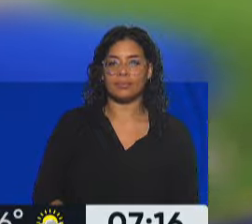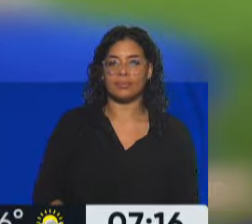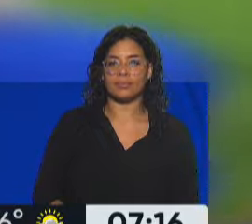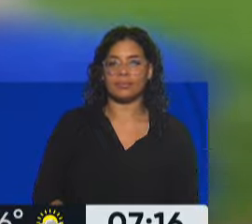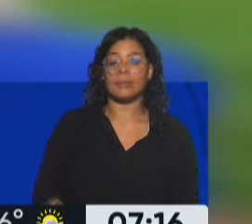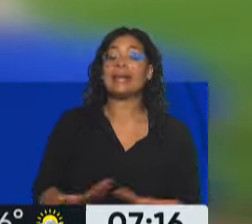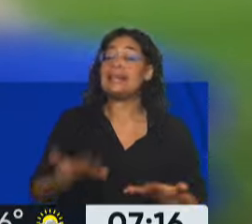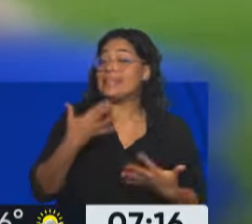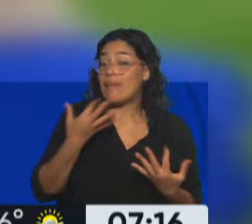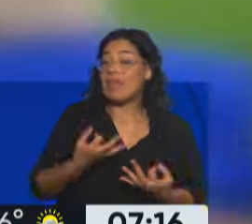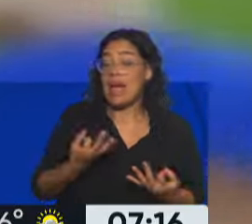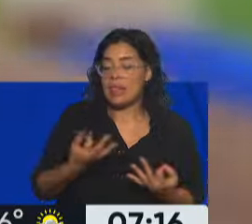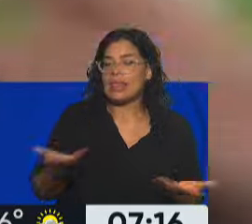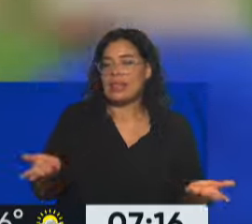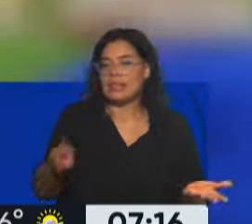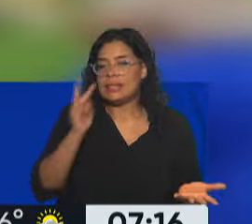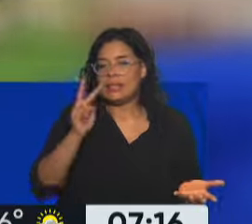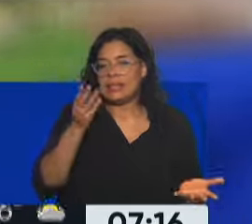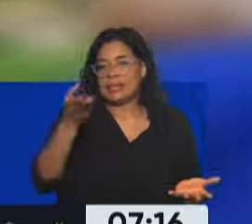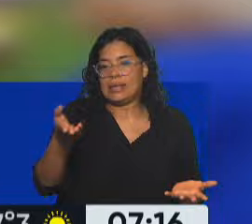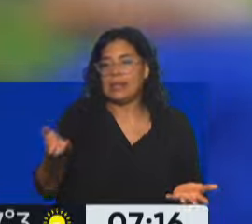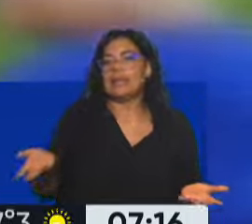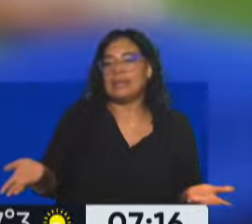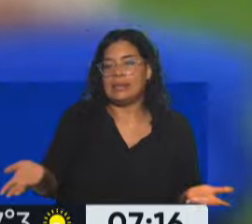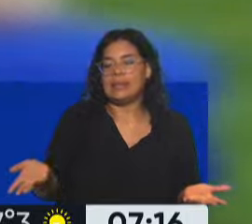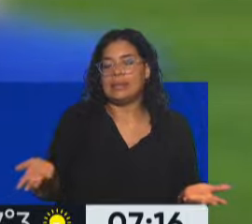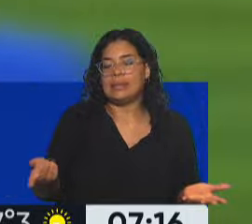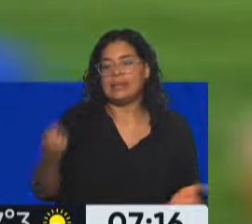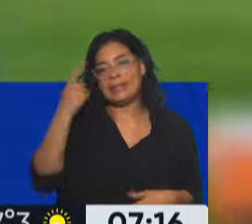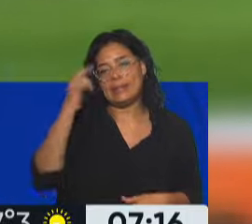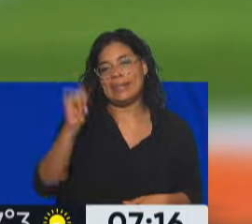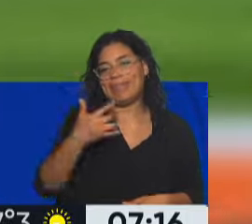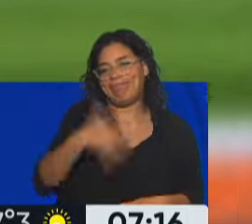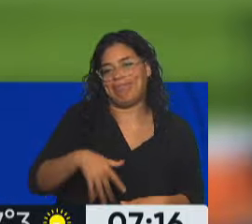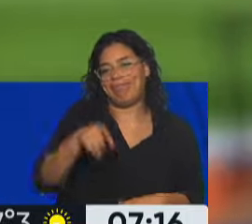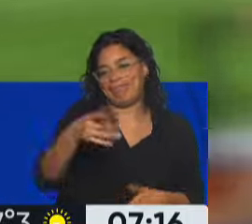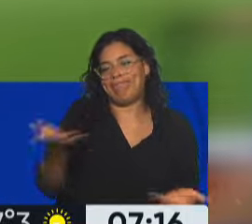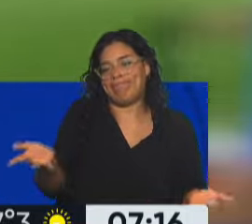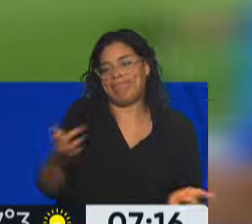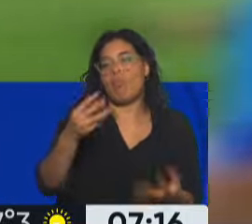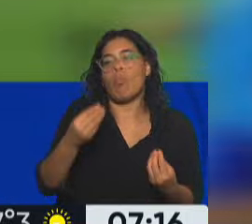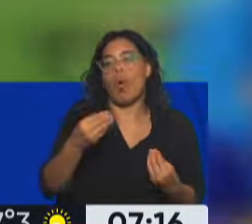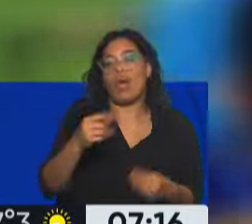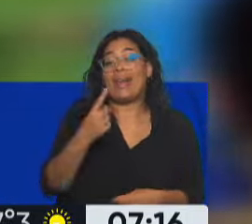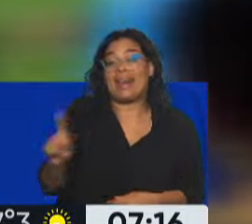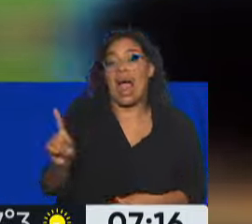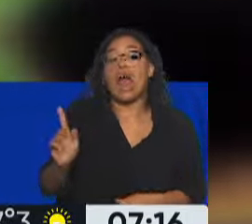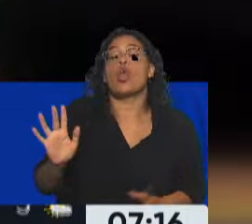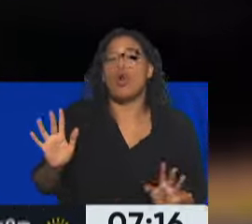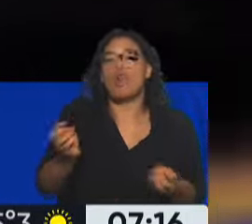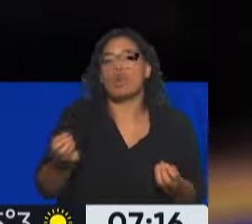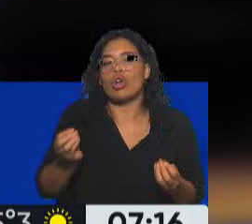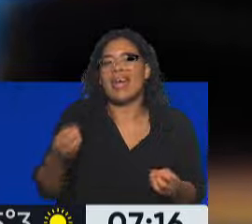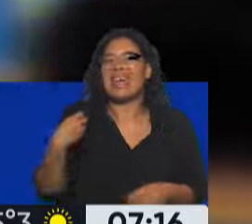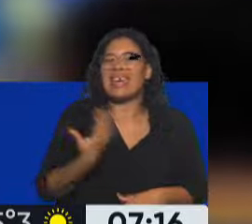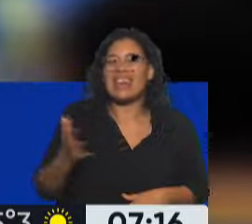Es duro, es lógico, teniendo en cuenta lo que viene de arrastre, ¿no? La manifestación de la bombonera, raro porque Boca generalmente respalda a sus futbolistas,